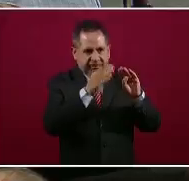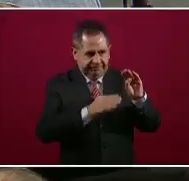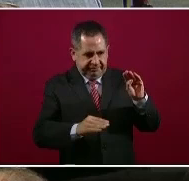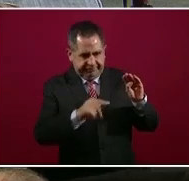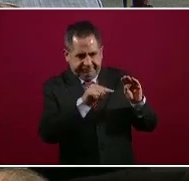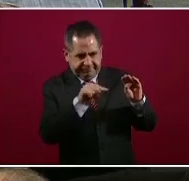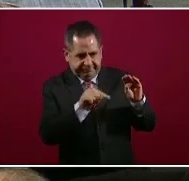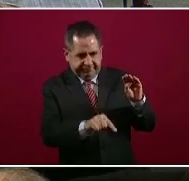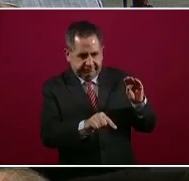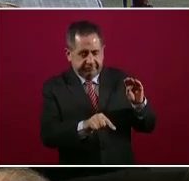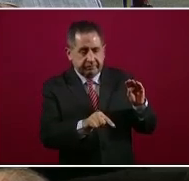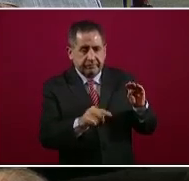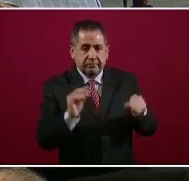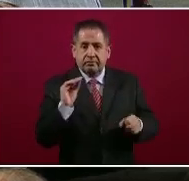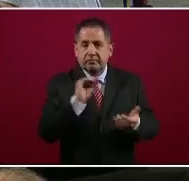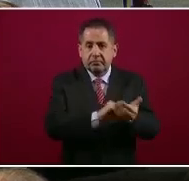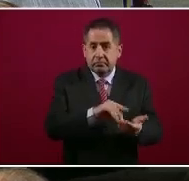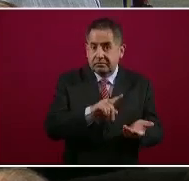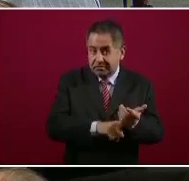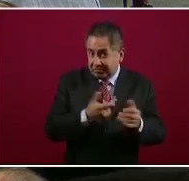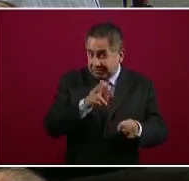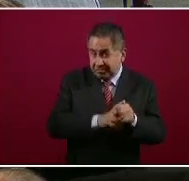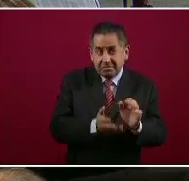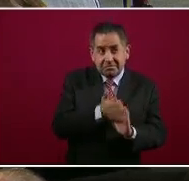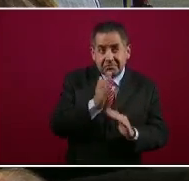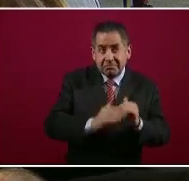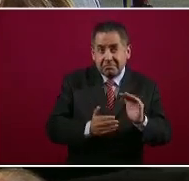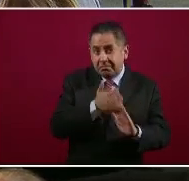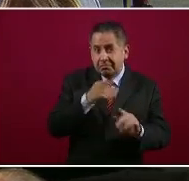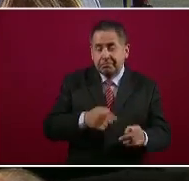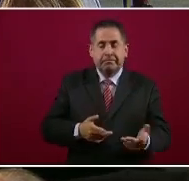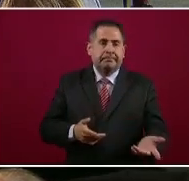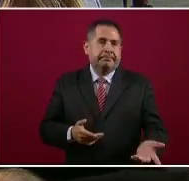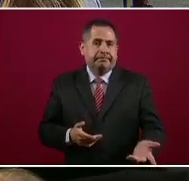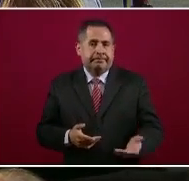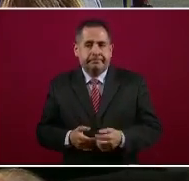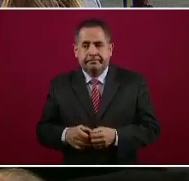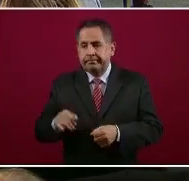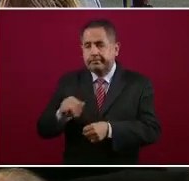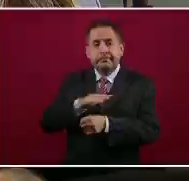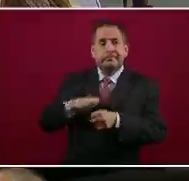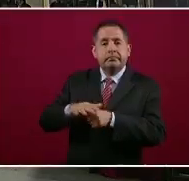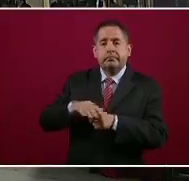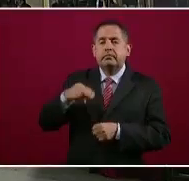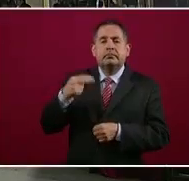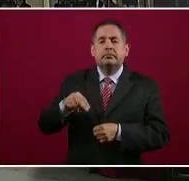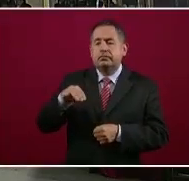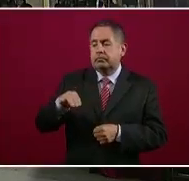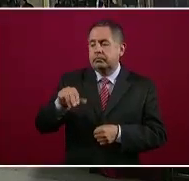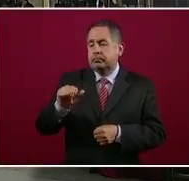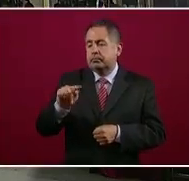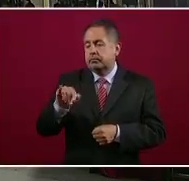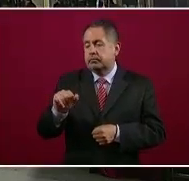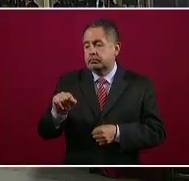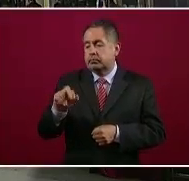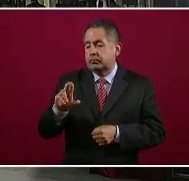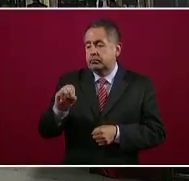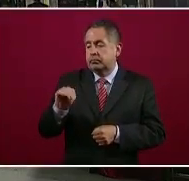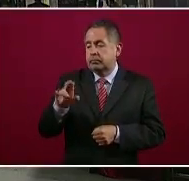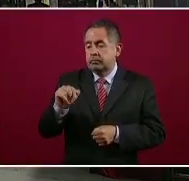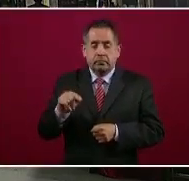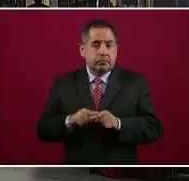en el caso de el ismo matías romero para